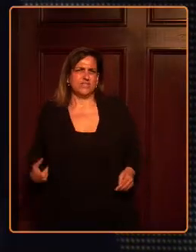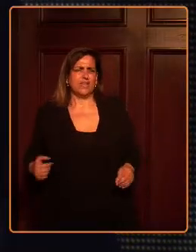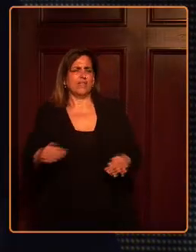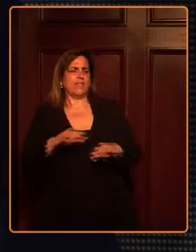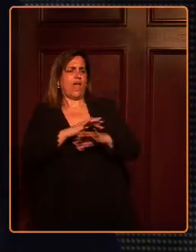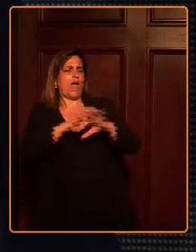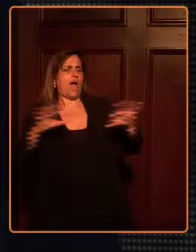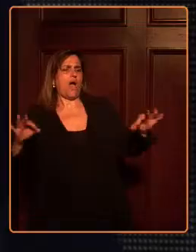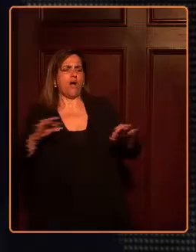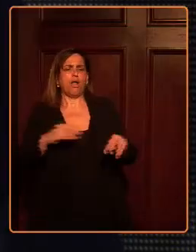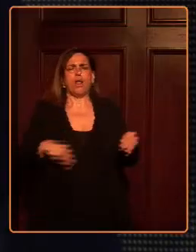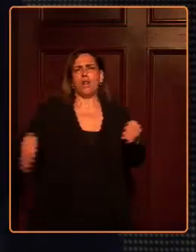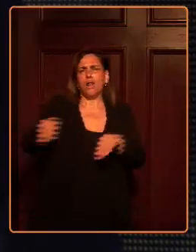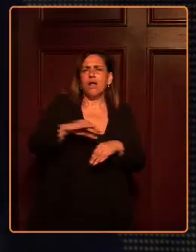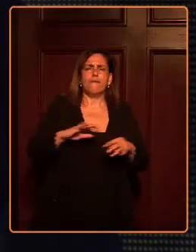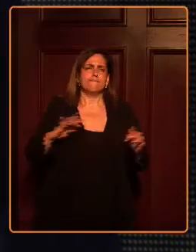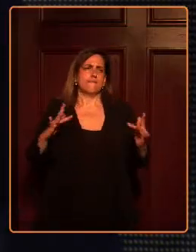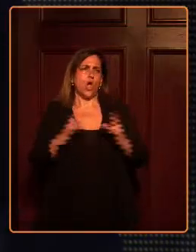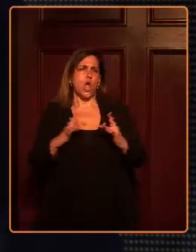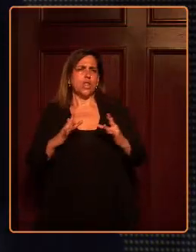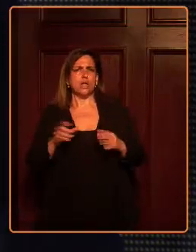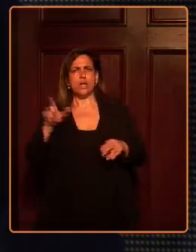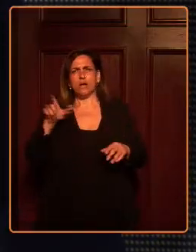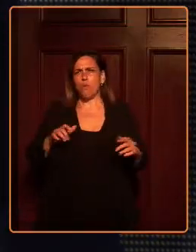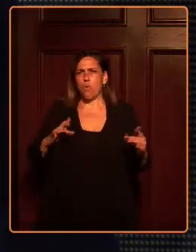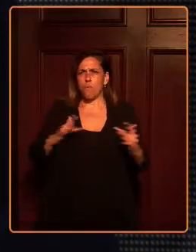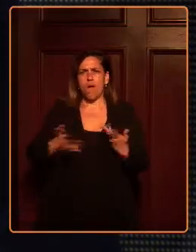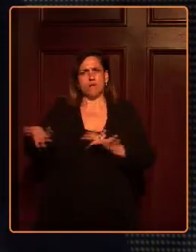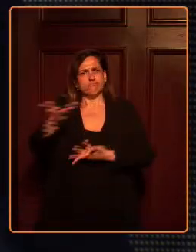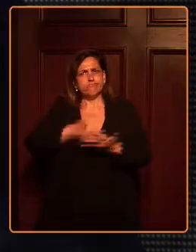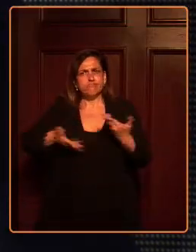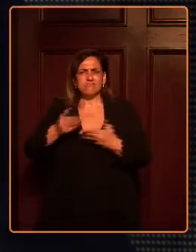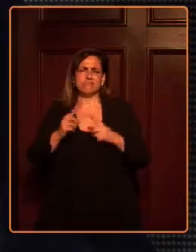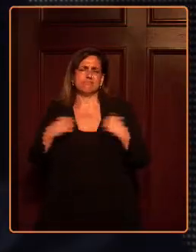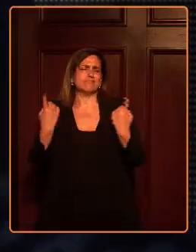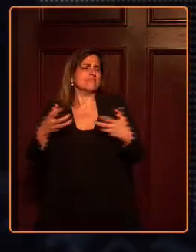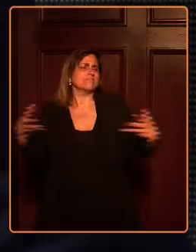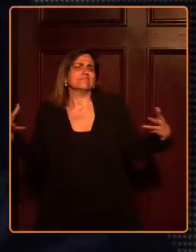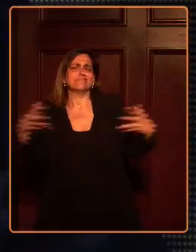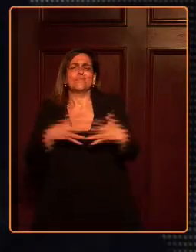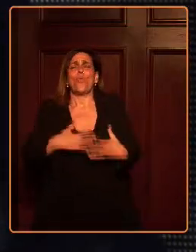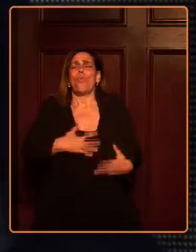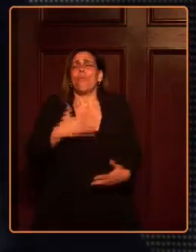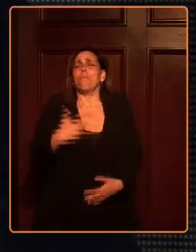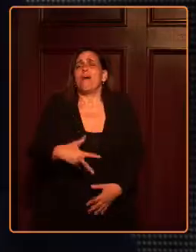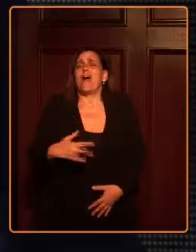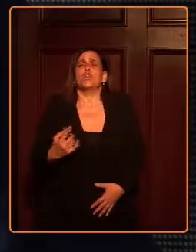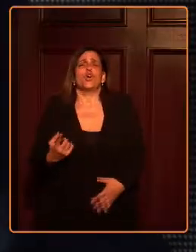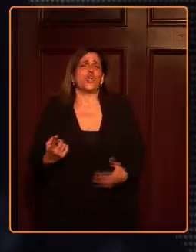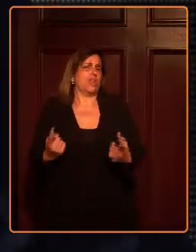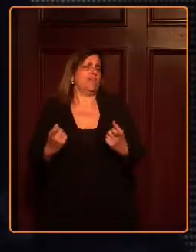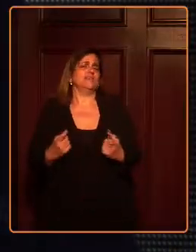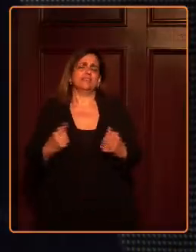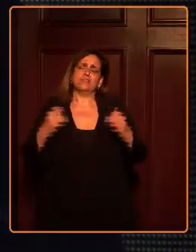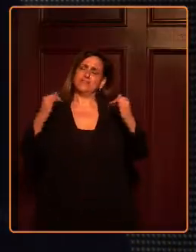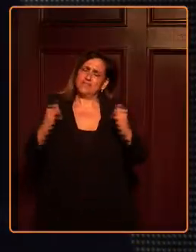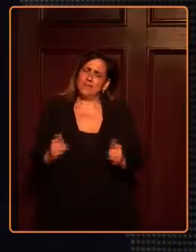vino a sustituir el contacto humano tan necesario, somos una raza que